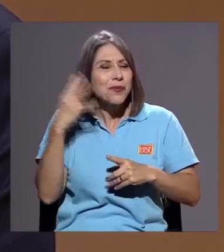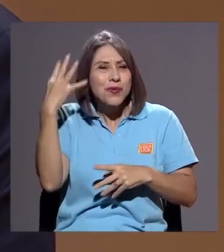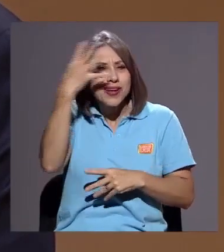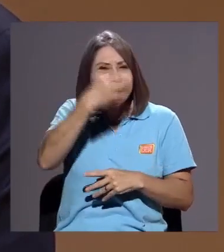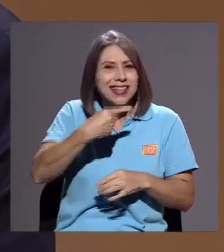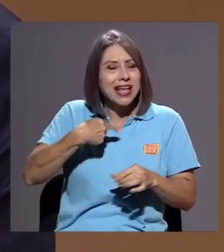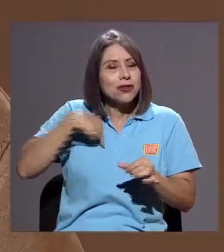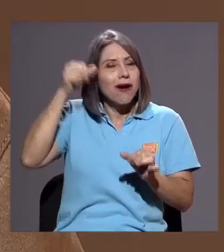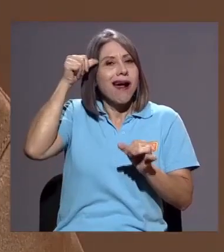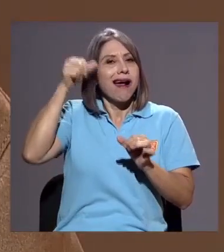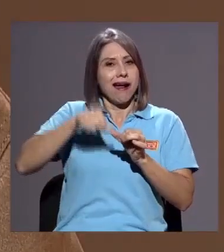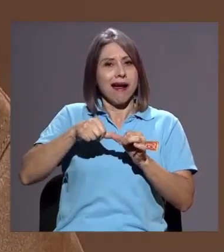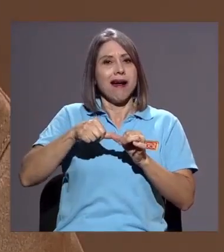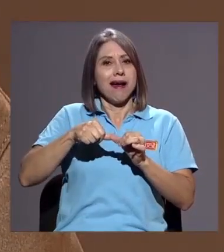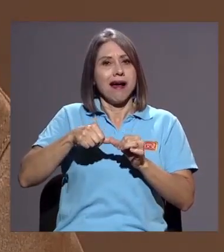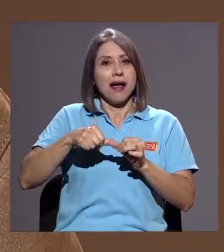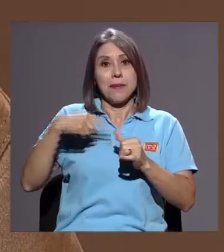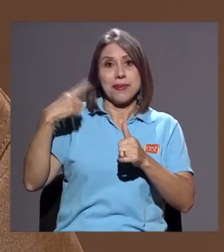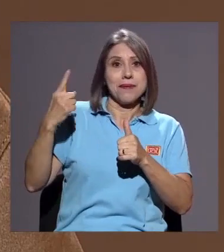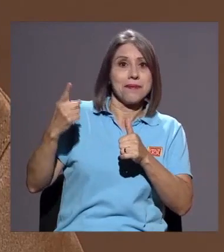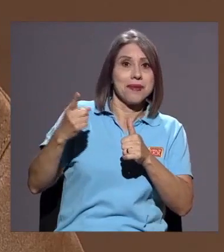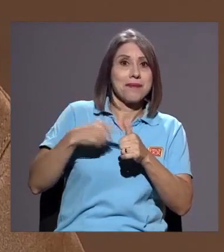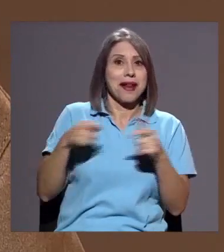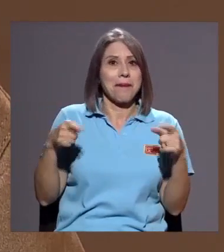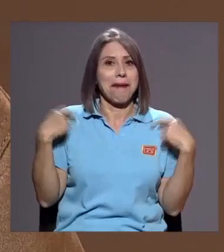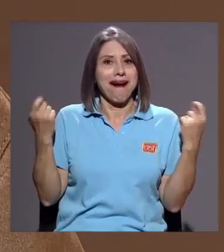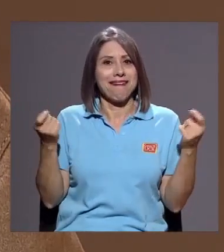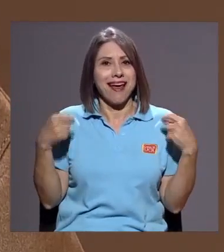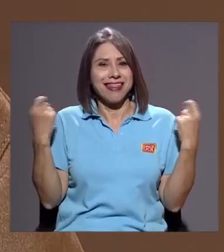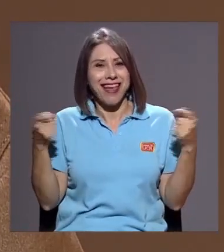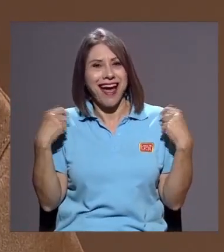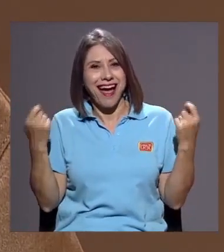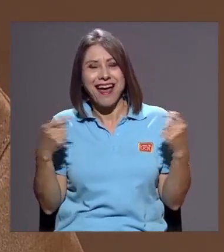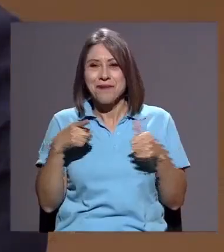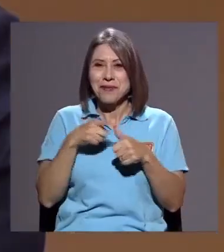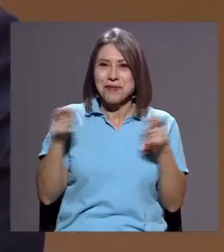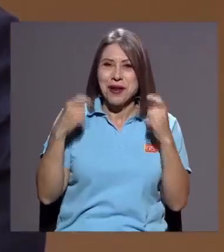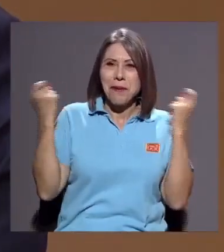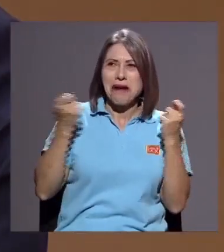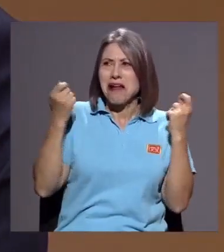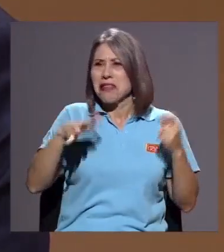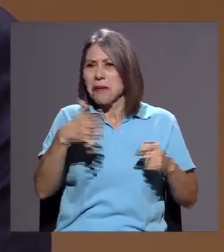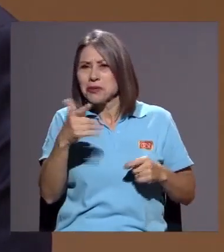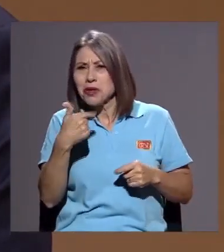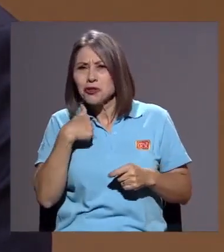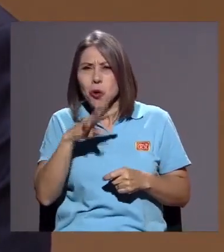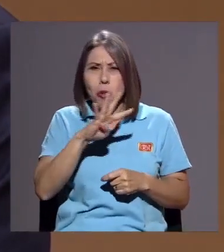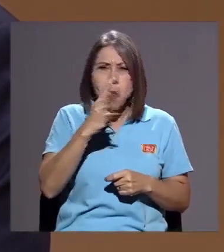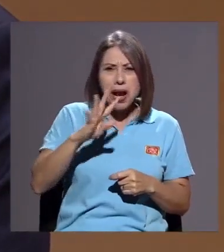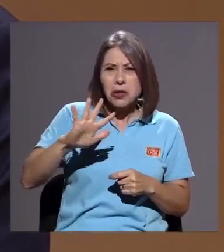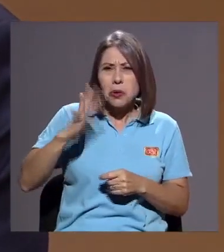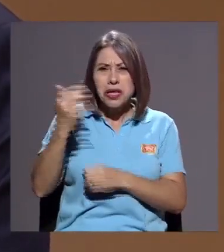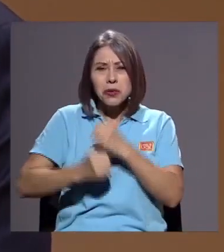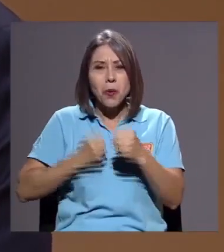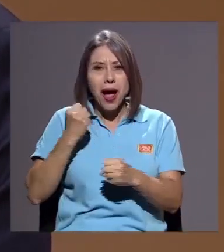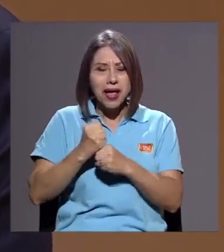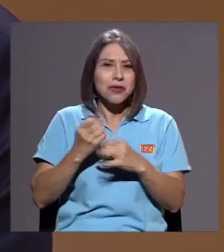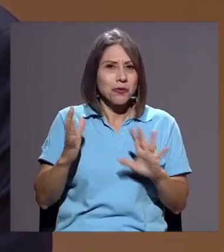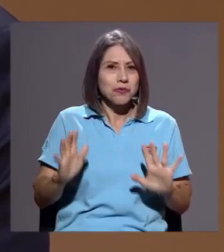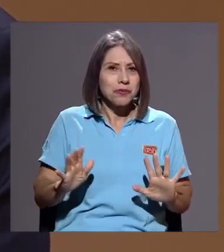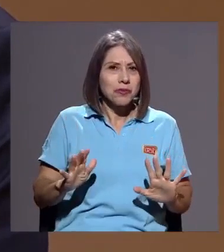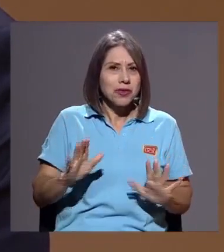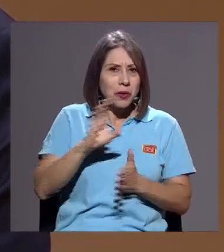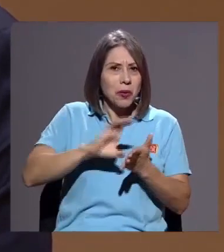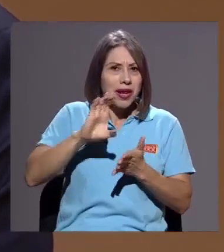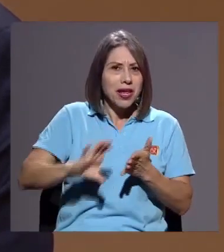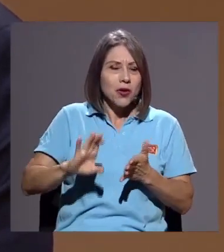recuerdo mucho porque fue mi primera parranda, ¿verdad? Mi primera parranda fue como en cuarto año, quinto año, una cosa así, y me